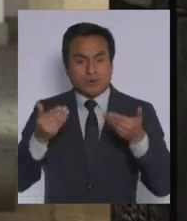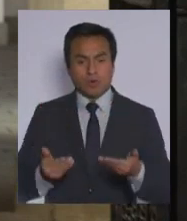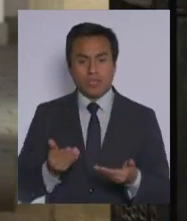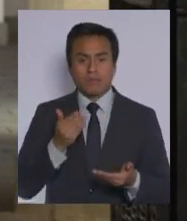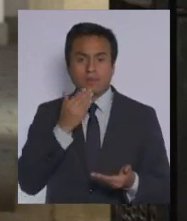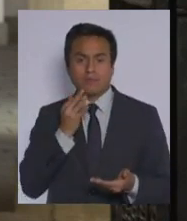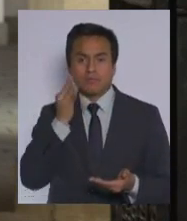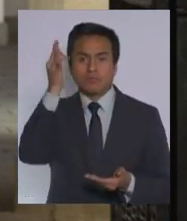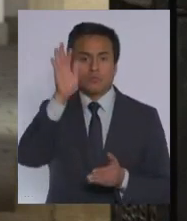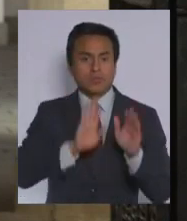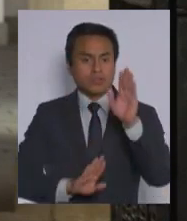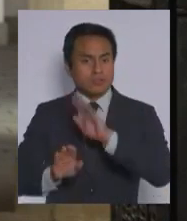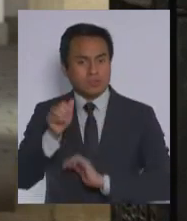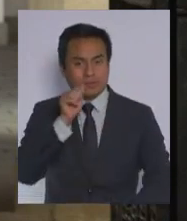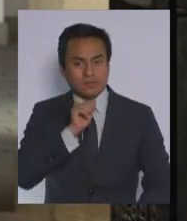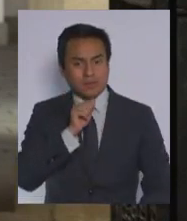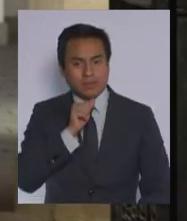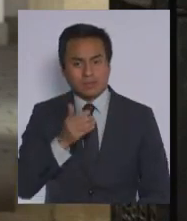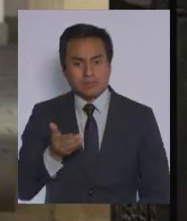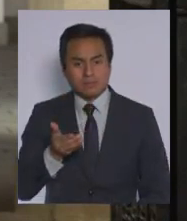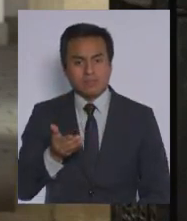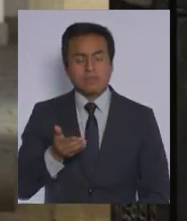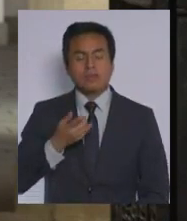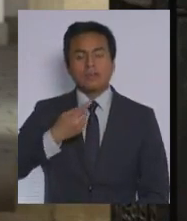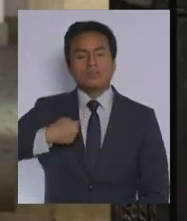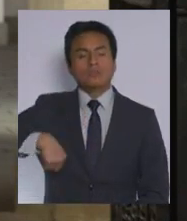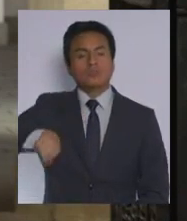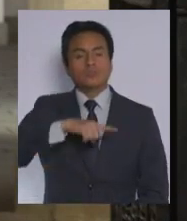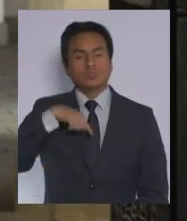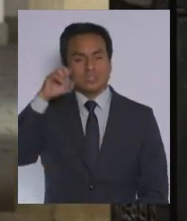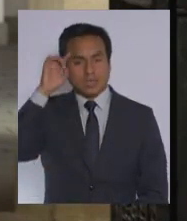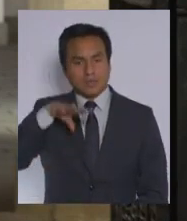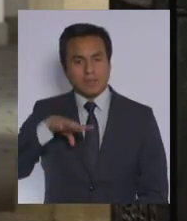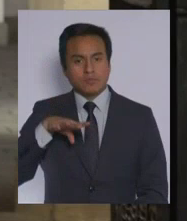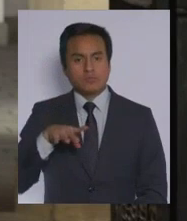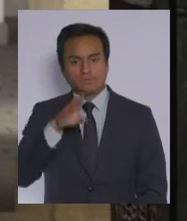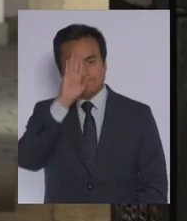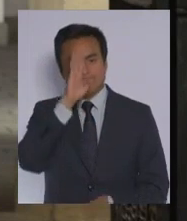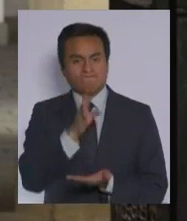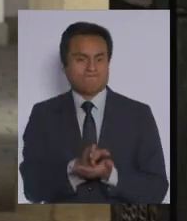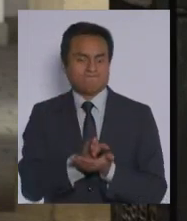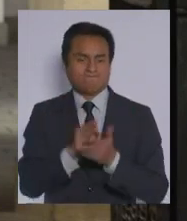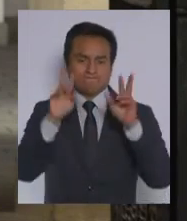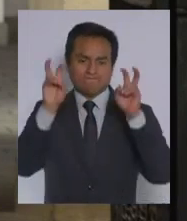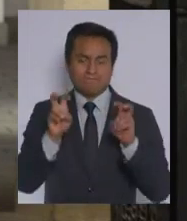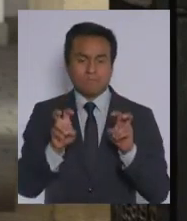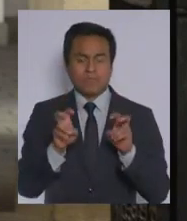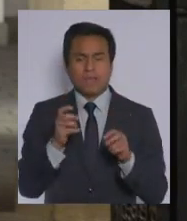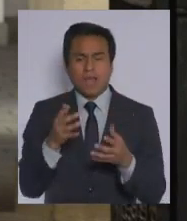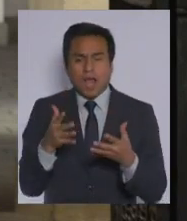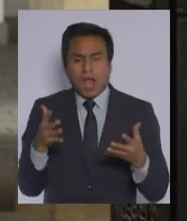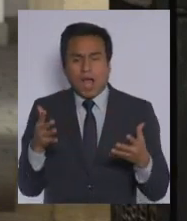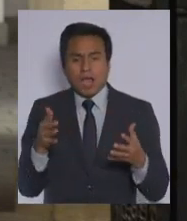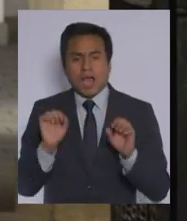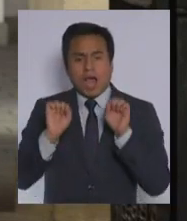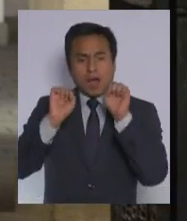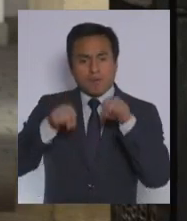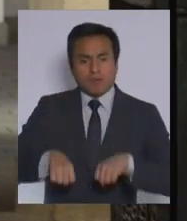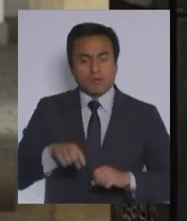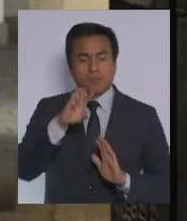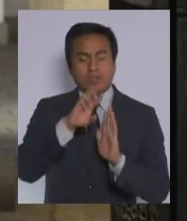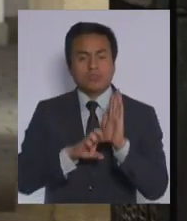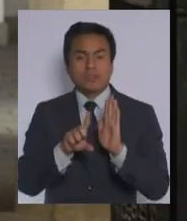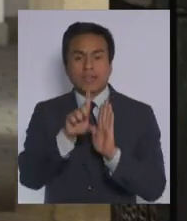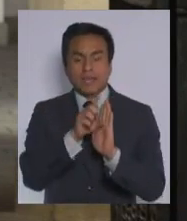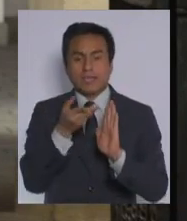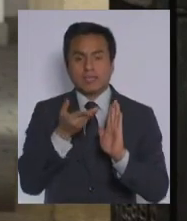falta de protección para mañana nosotros sabemos que tomar decisiones cuando hay tan nivel de aprobación de un proyecto